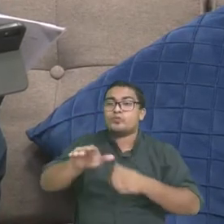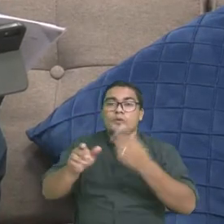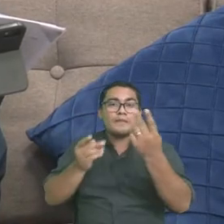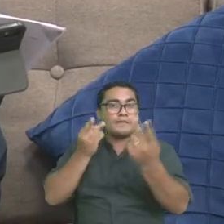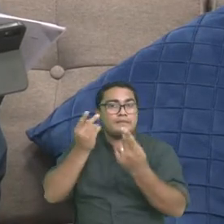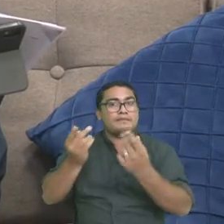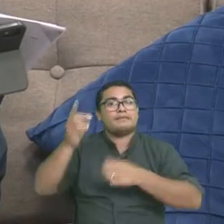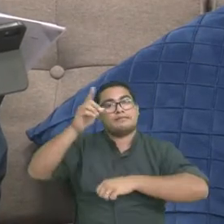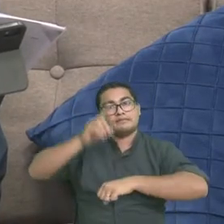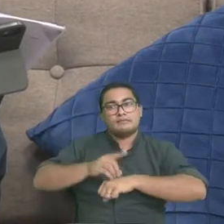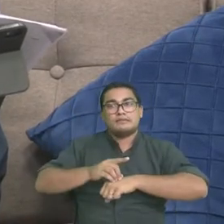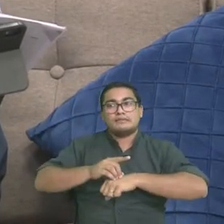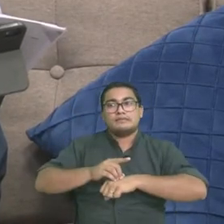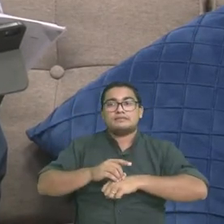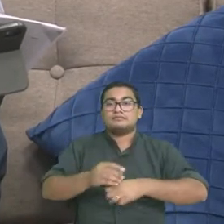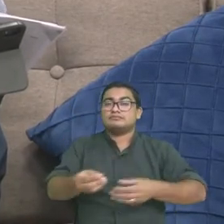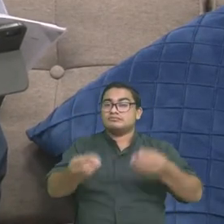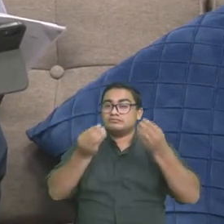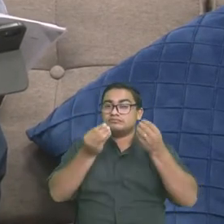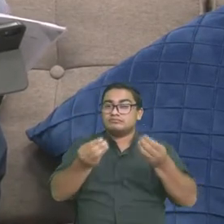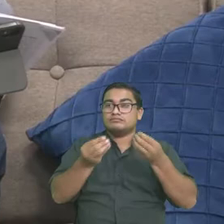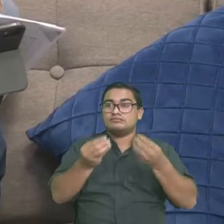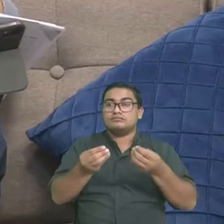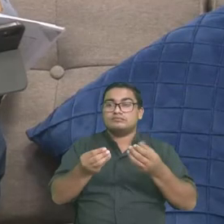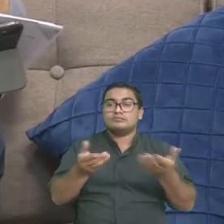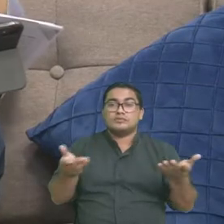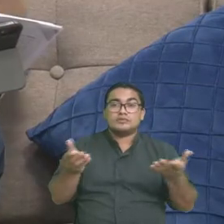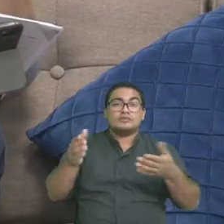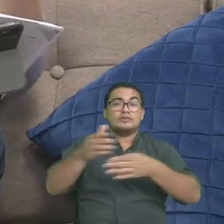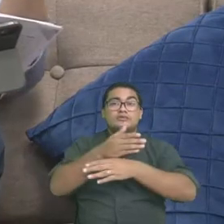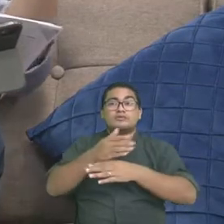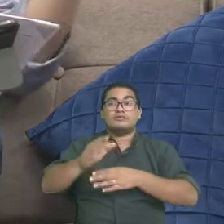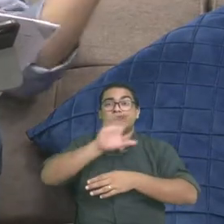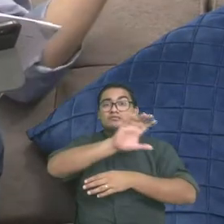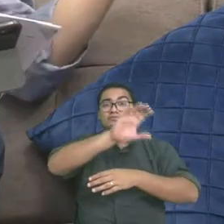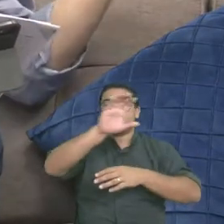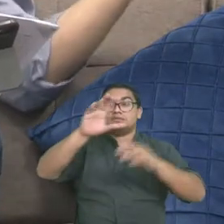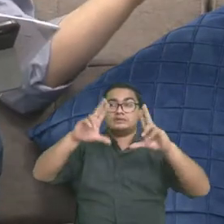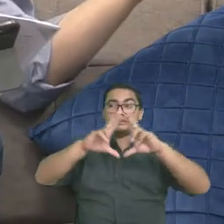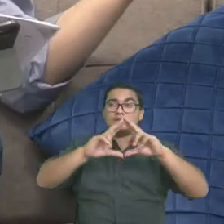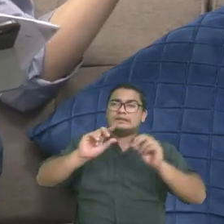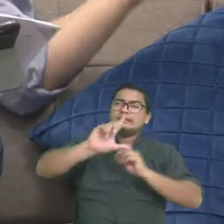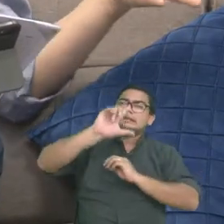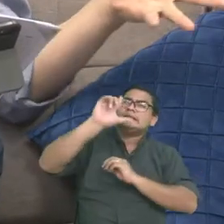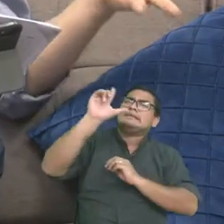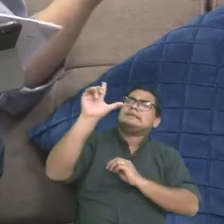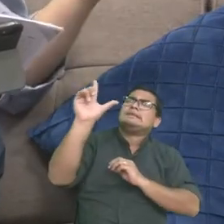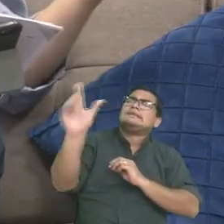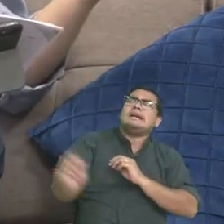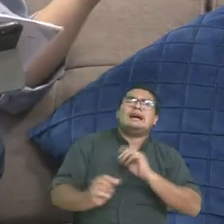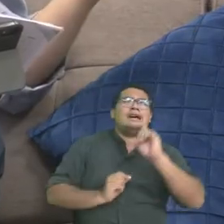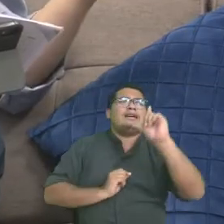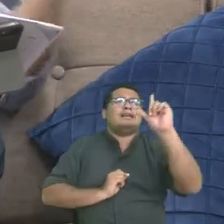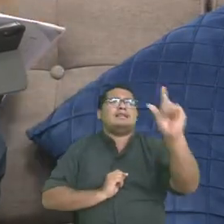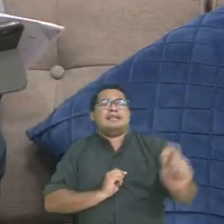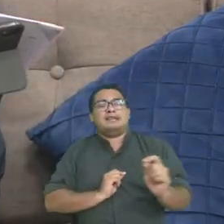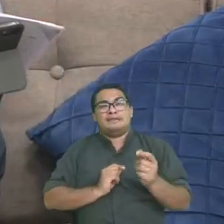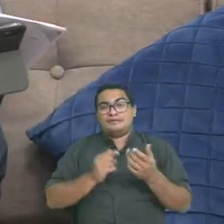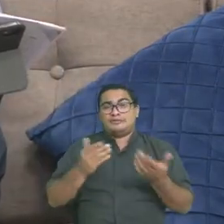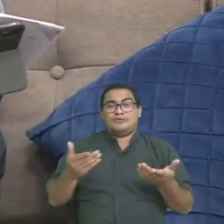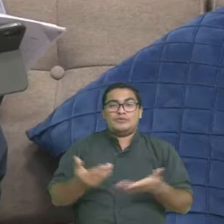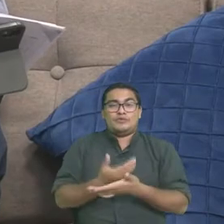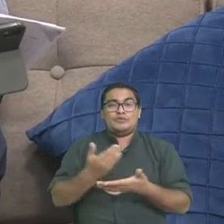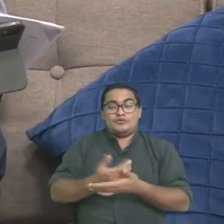poco hasta dónde ha llegado la electrificación rural. El dato que te maneja Figueroa ahorita, de casi